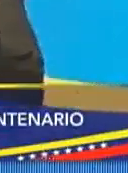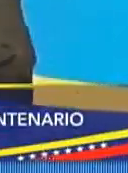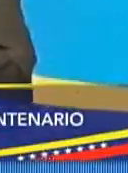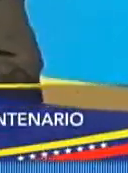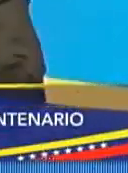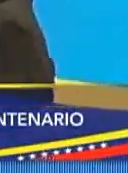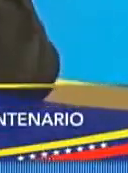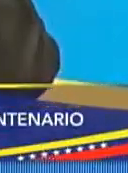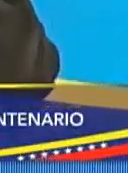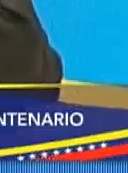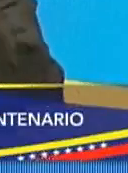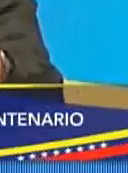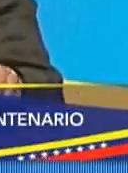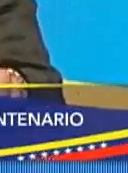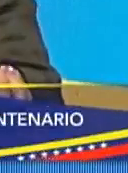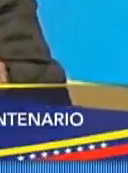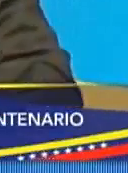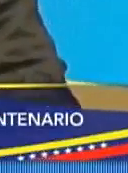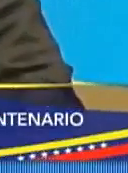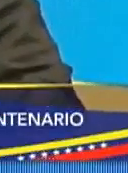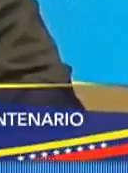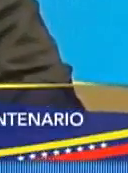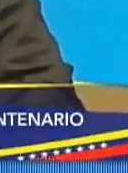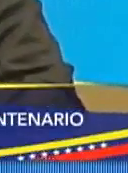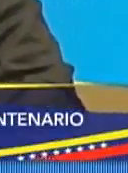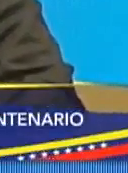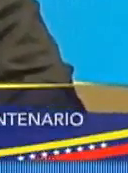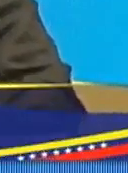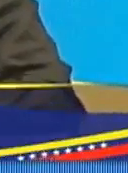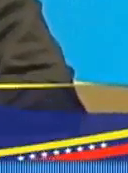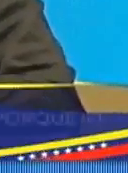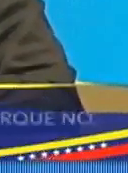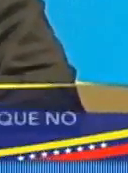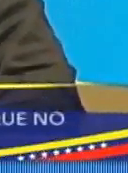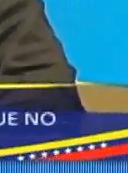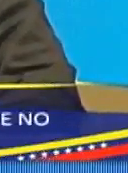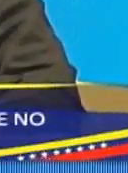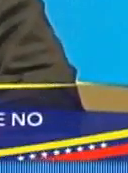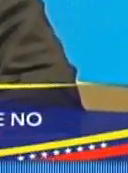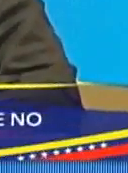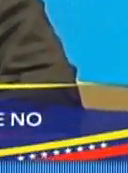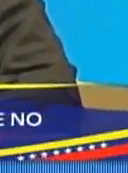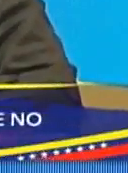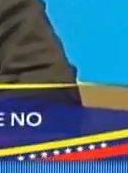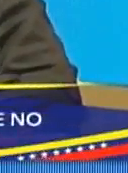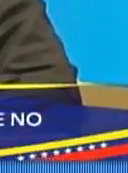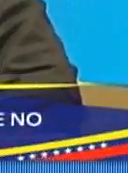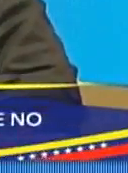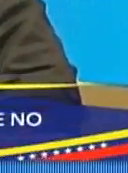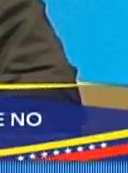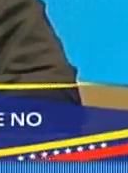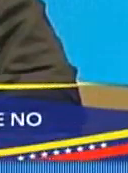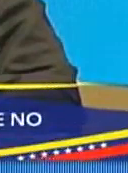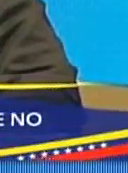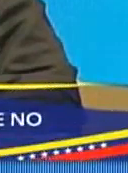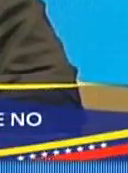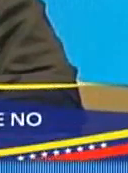mundo. Yo he estado siguiendo todo esto por Telesur, que ha hecho